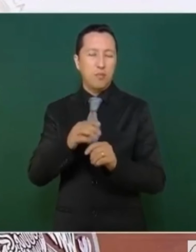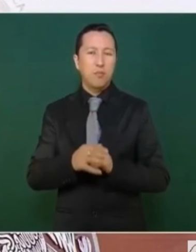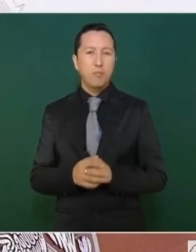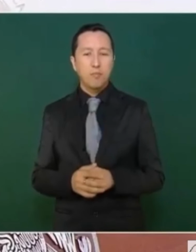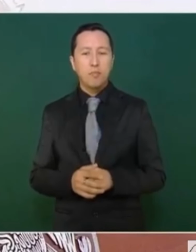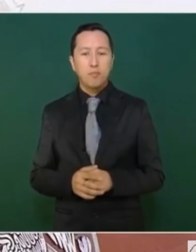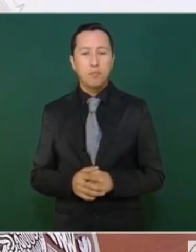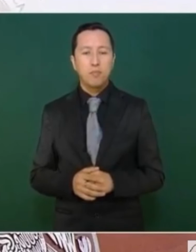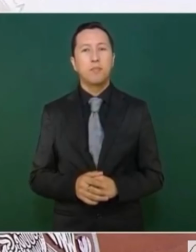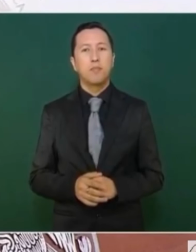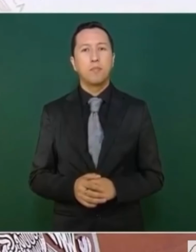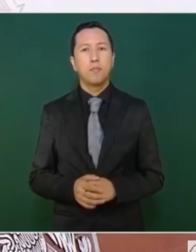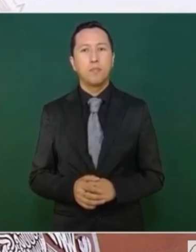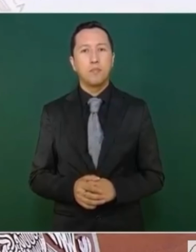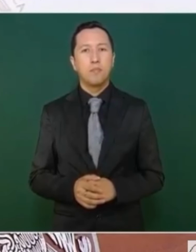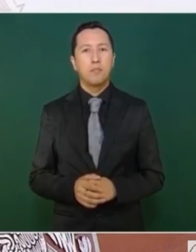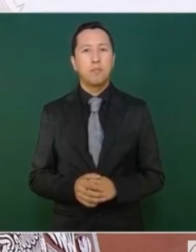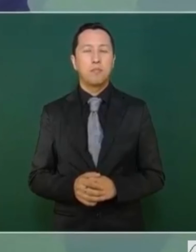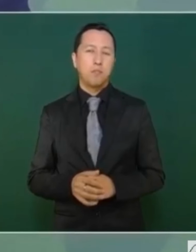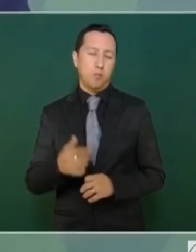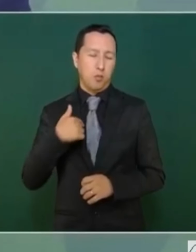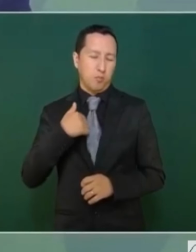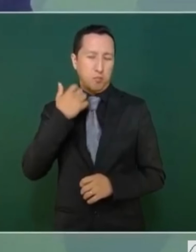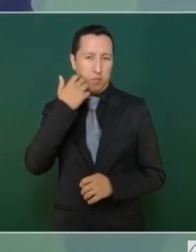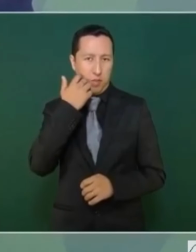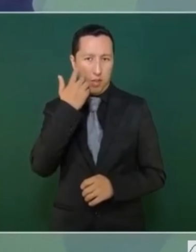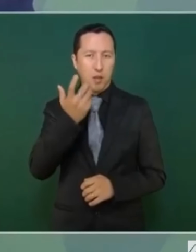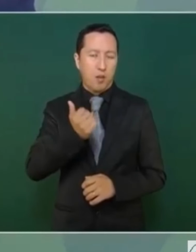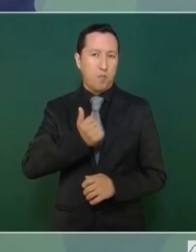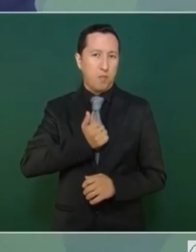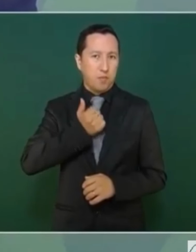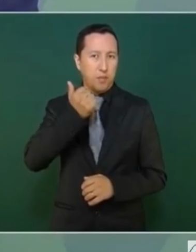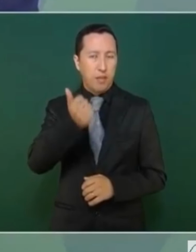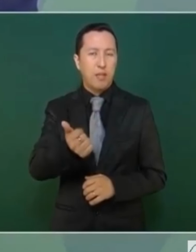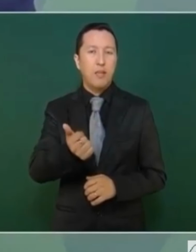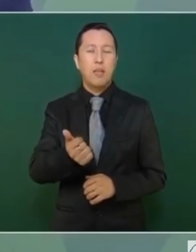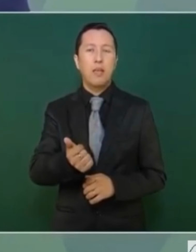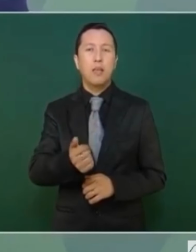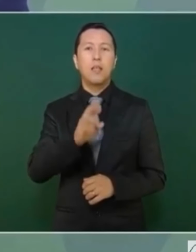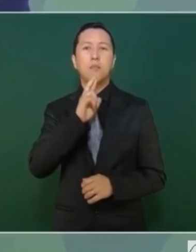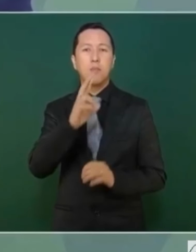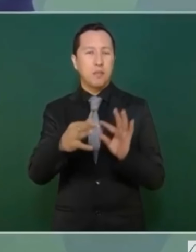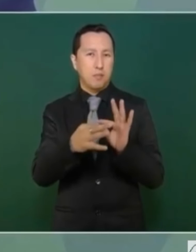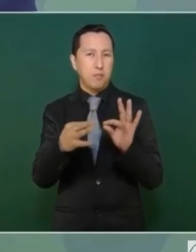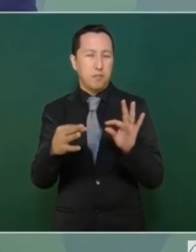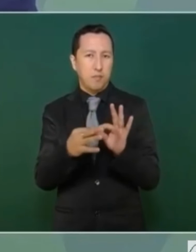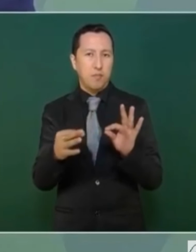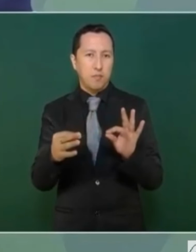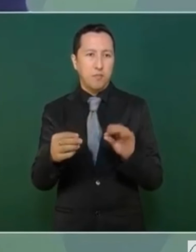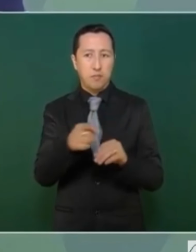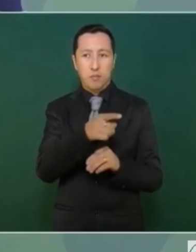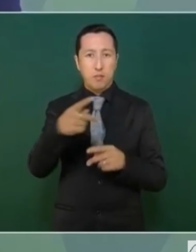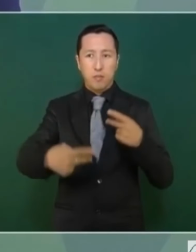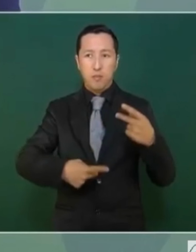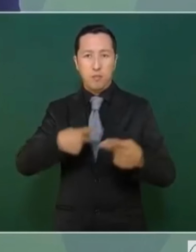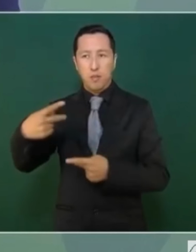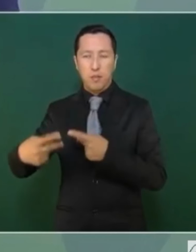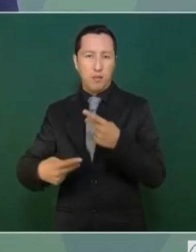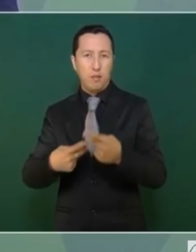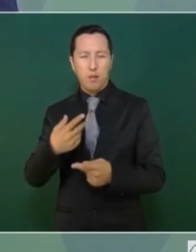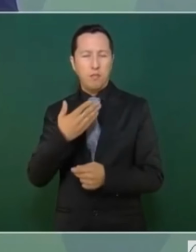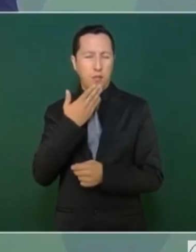Yo también aprovecho, aparte de las preguntas de ustedes y de contestarles a ustedes, aprovecho